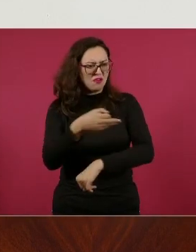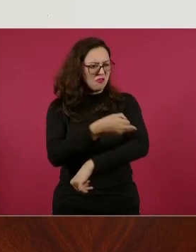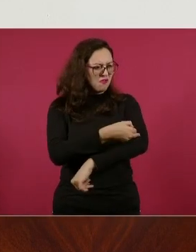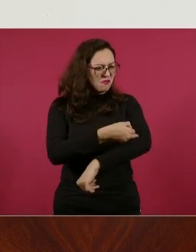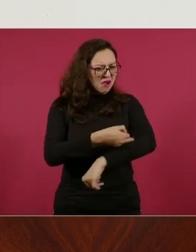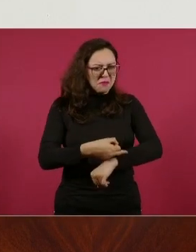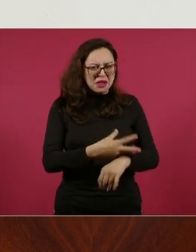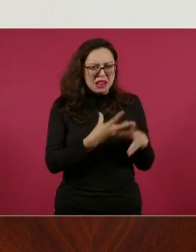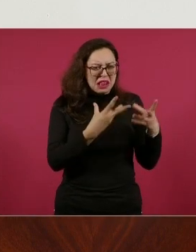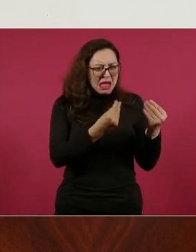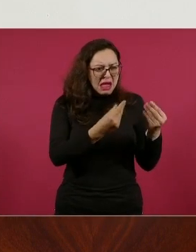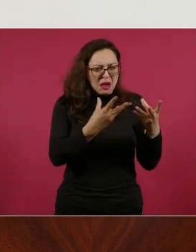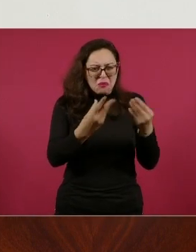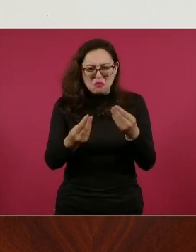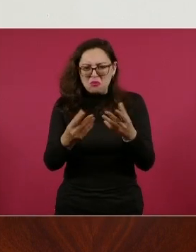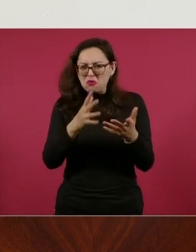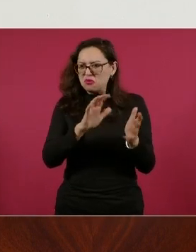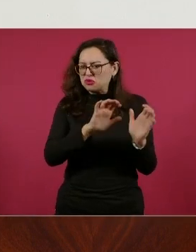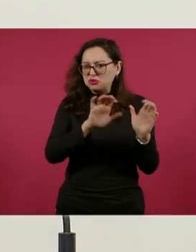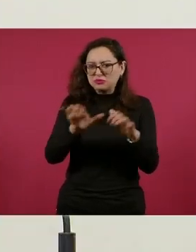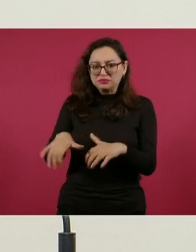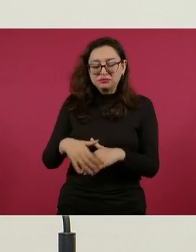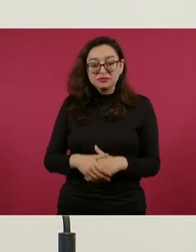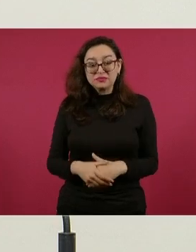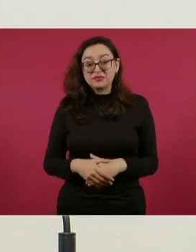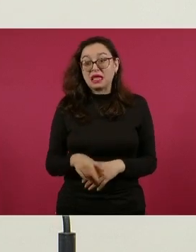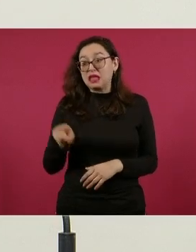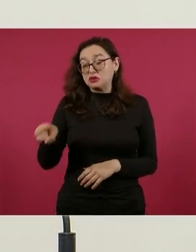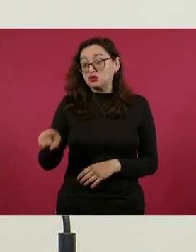porque parece que es el DIF,